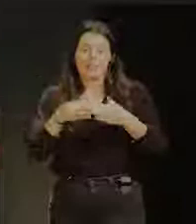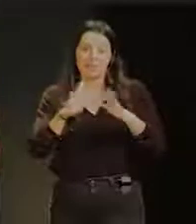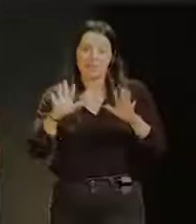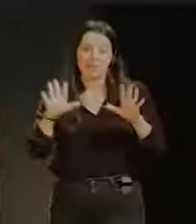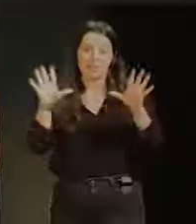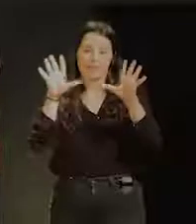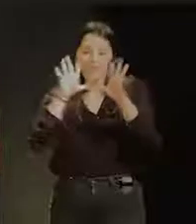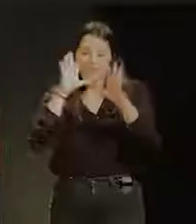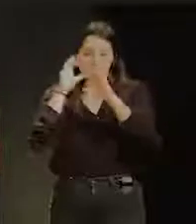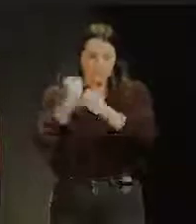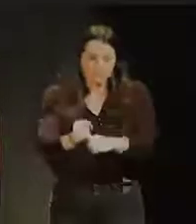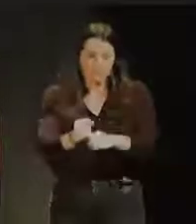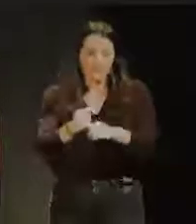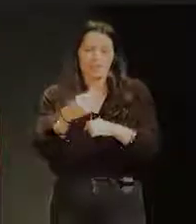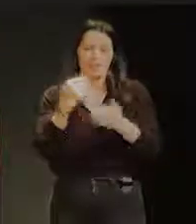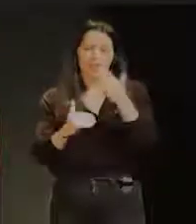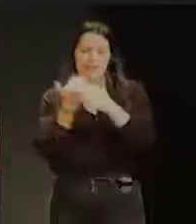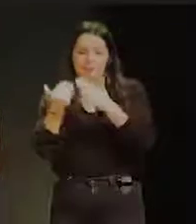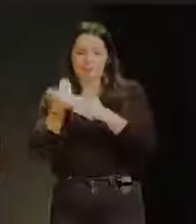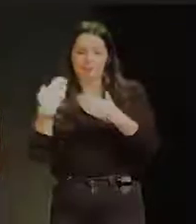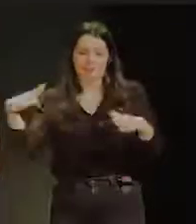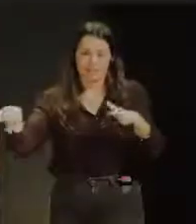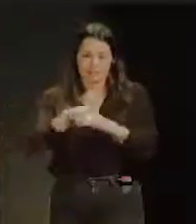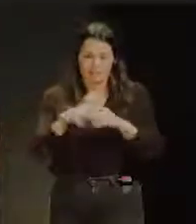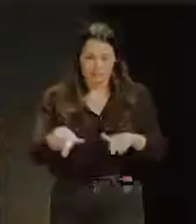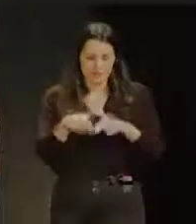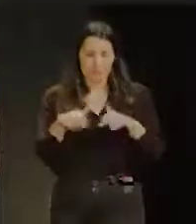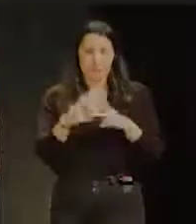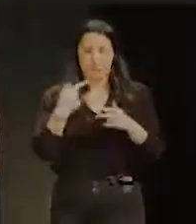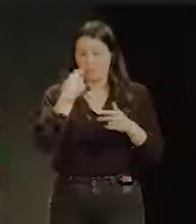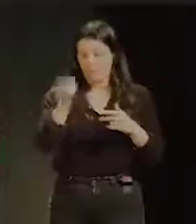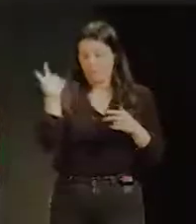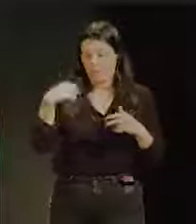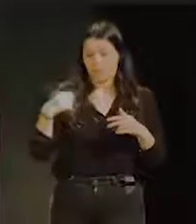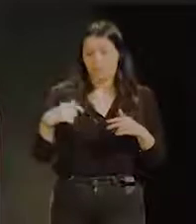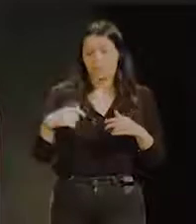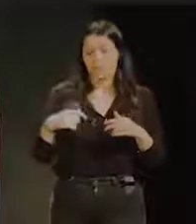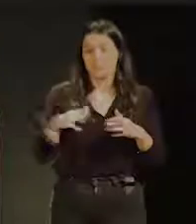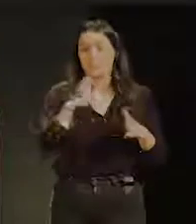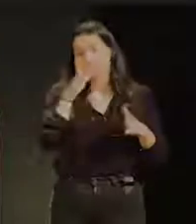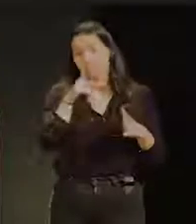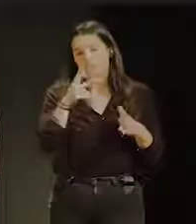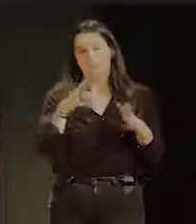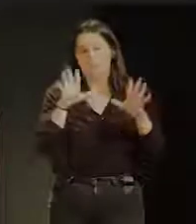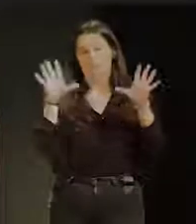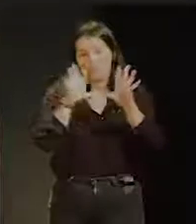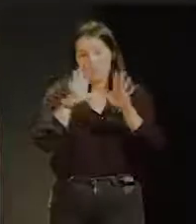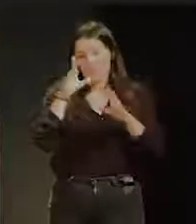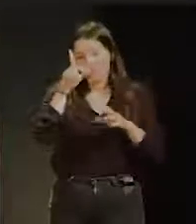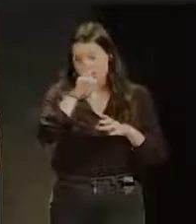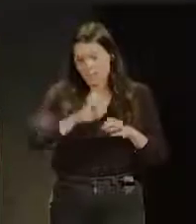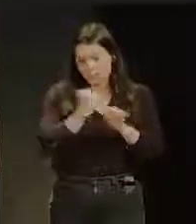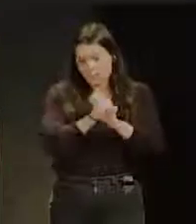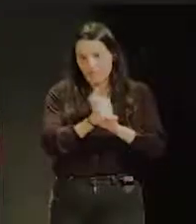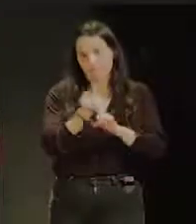Jornadas de Inclusión Social, que como sabéis fue el año pasado. Bueno, digamos, con motivo del décimo aniversario se ha publicado este